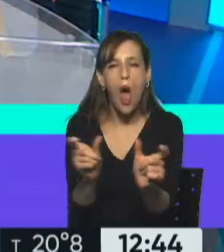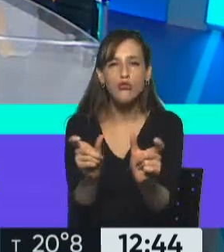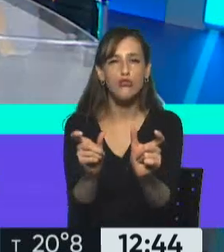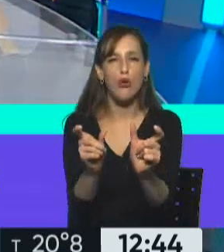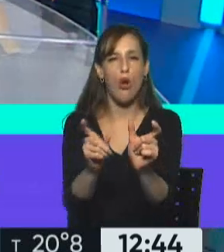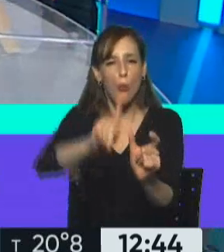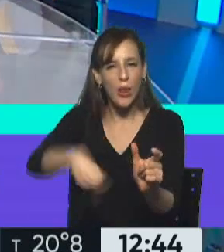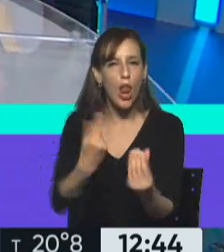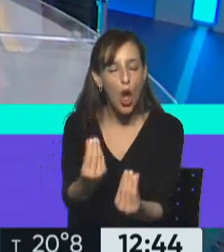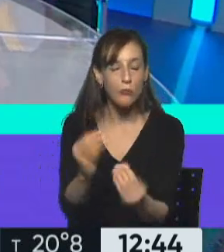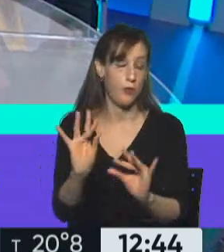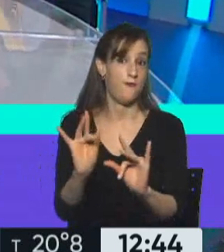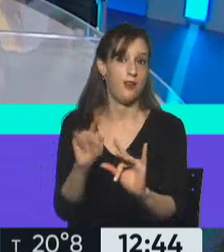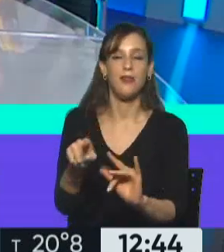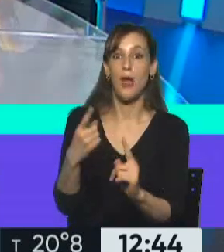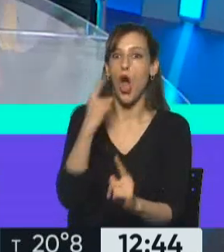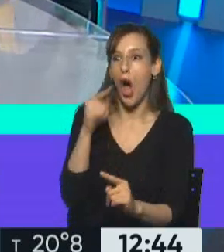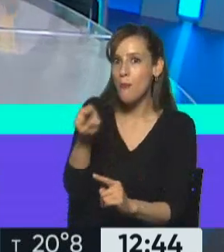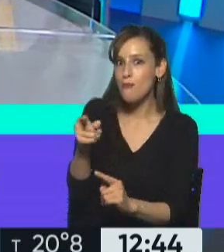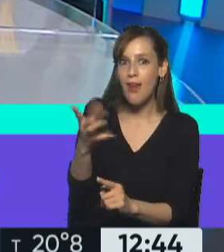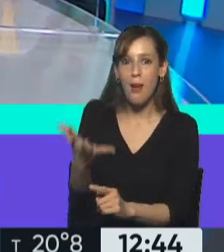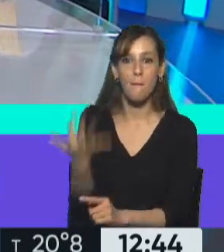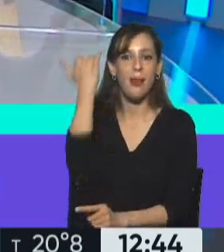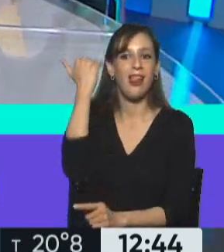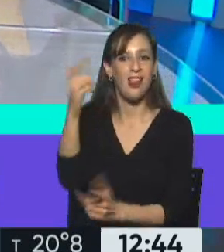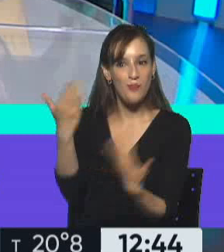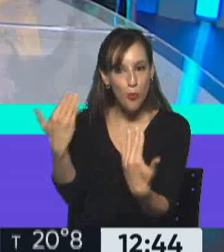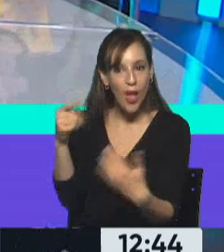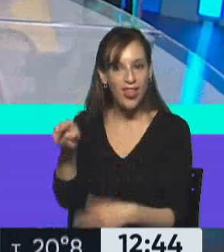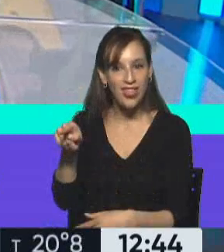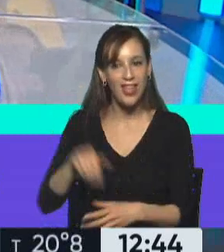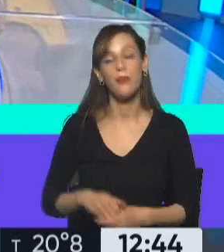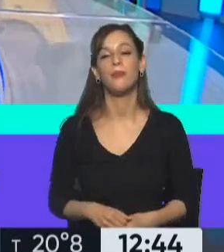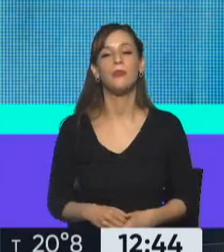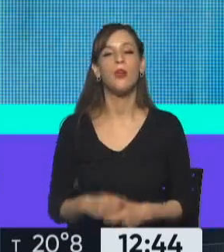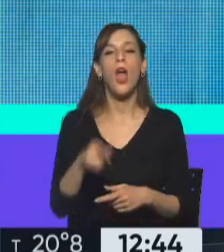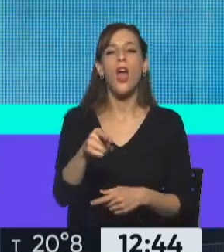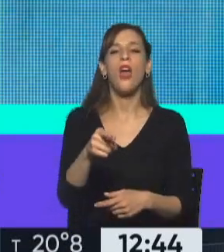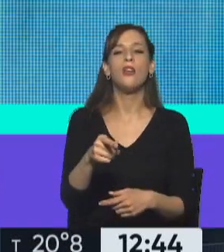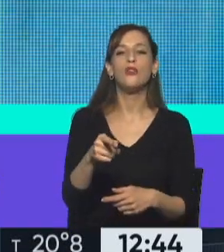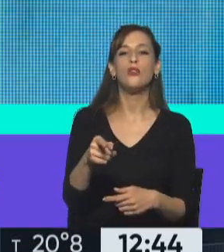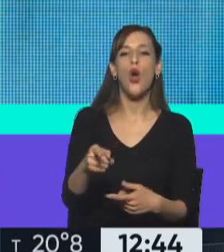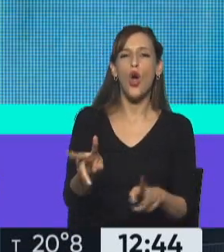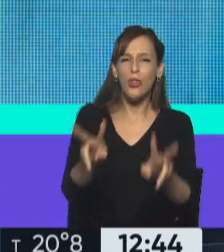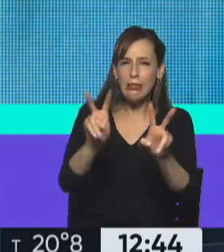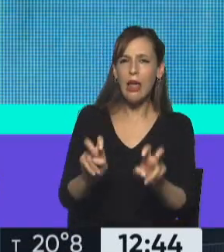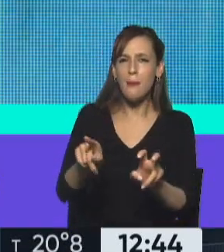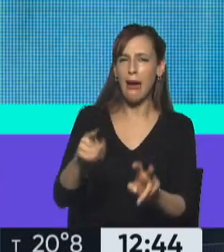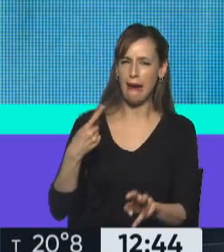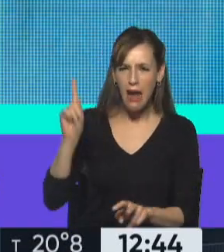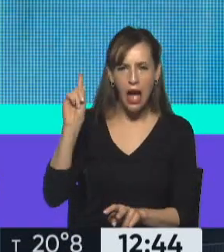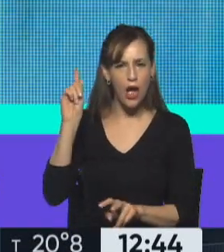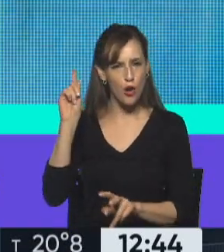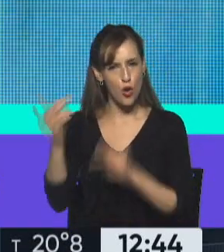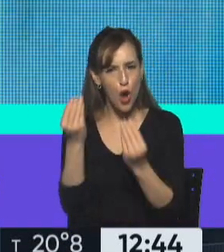logró y eso que parecía para que le dan dinero a una persona para estudiar algo tan raro tan